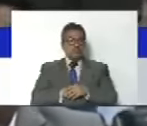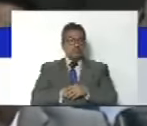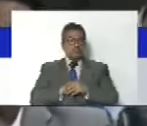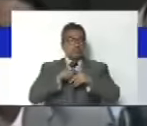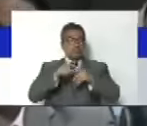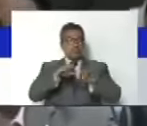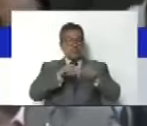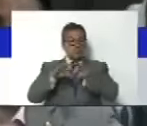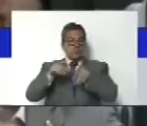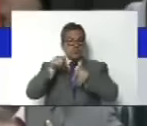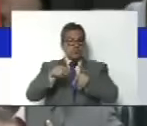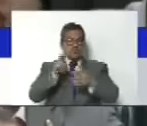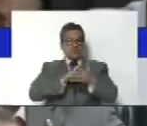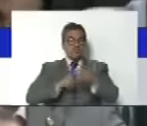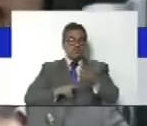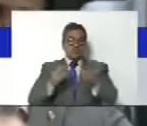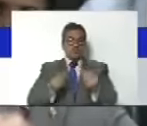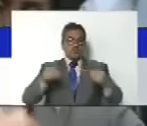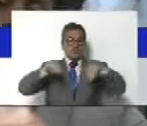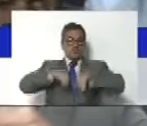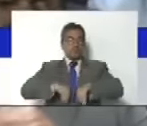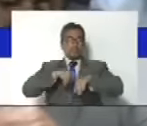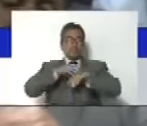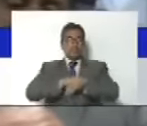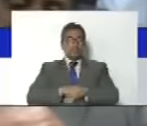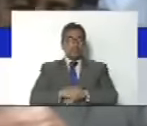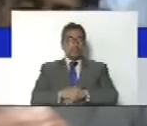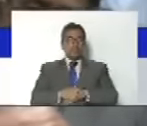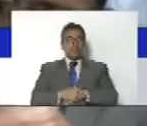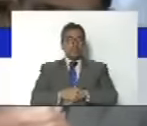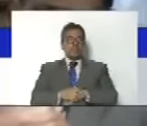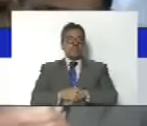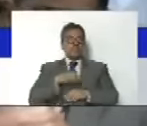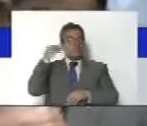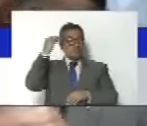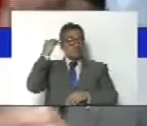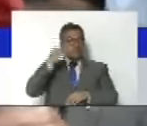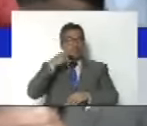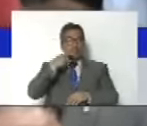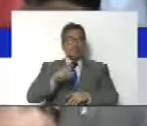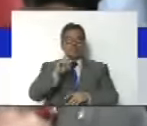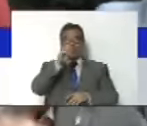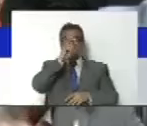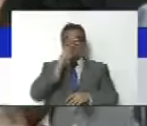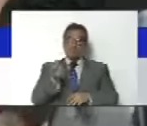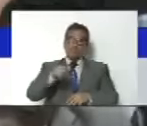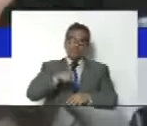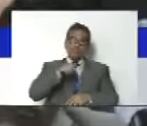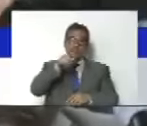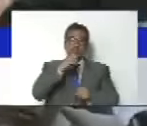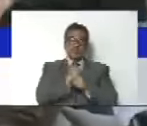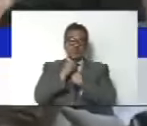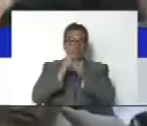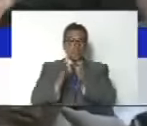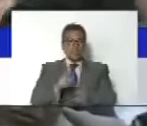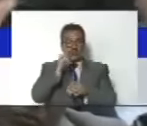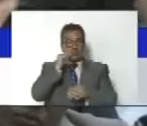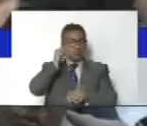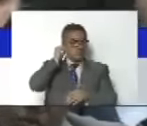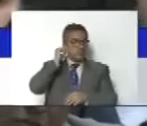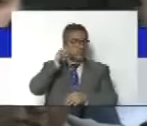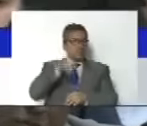través de la Secretaría se lea el acuerdo con motivo de conmemorarse un año más de los trabajadores y